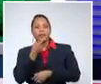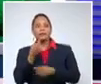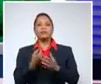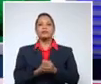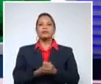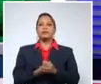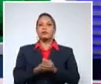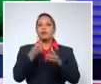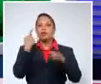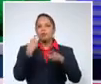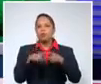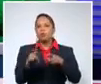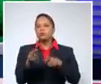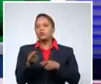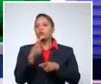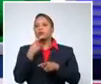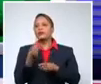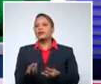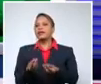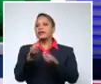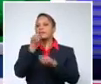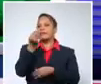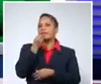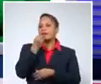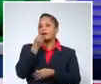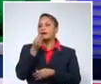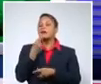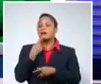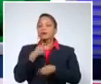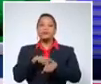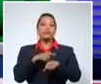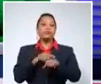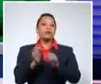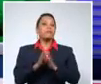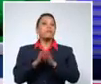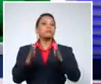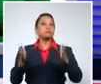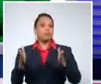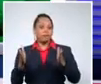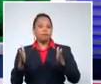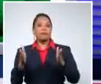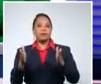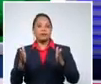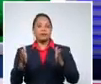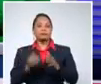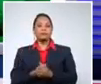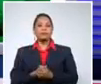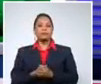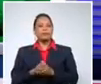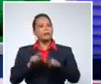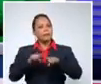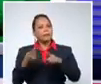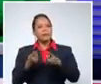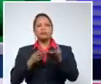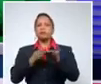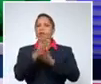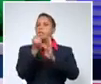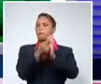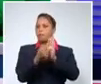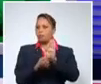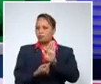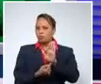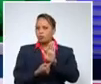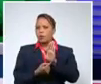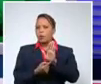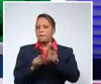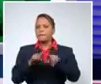dan con una frecuencia tal vez mayor o con una mayor intensidad, pero mantienen protocolos y para cada